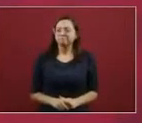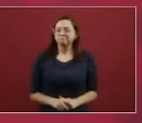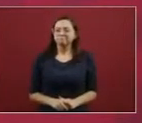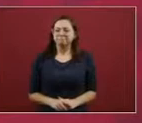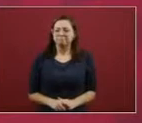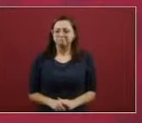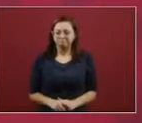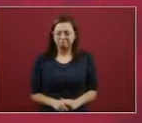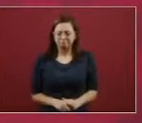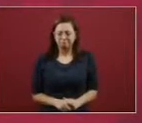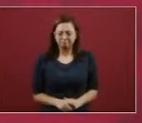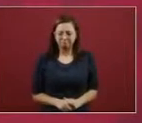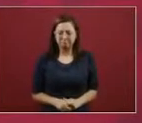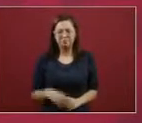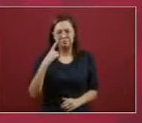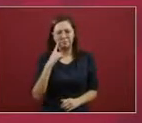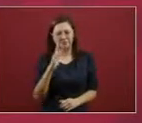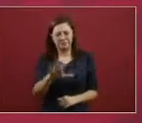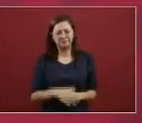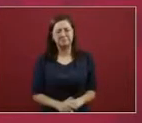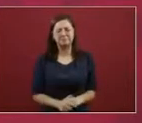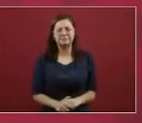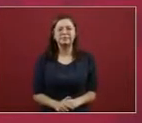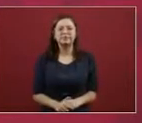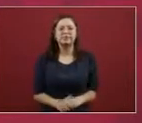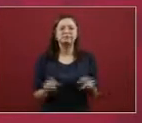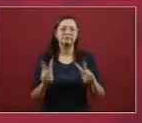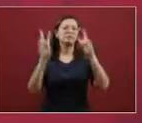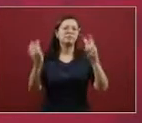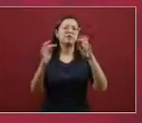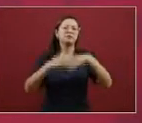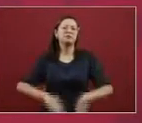el que nos podamos manifestar